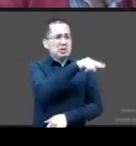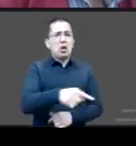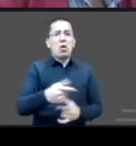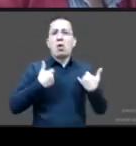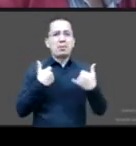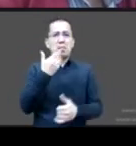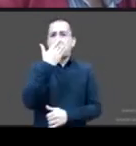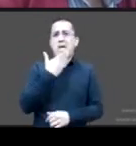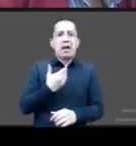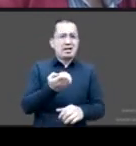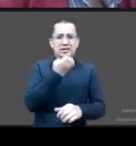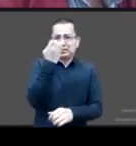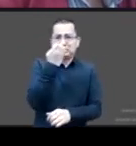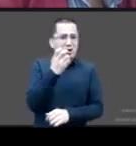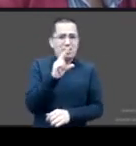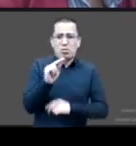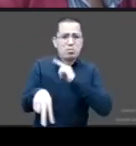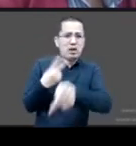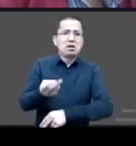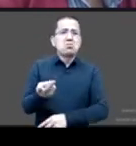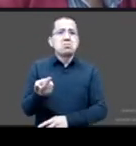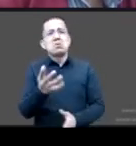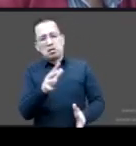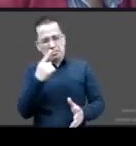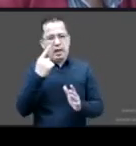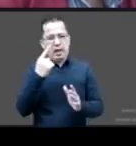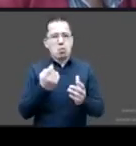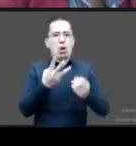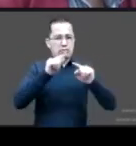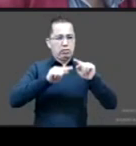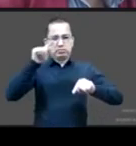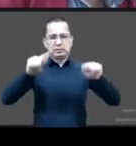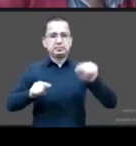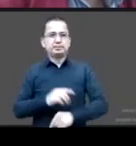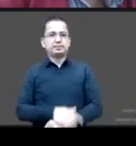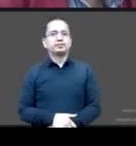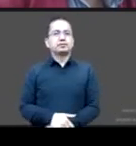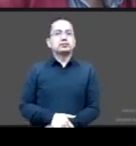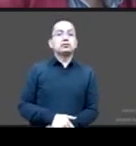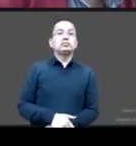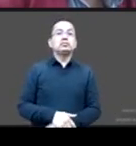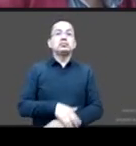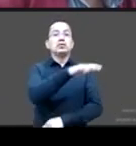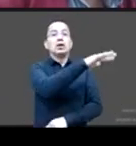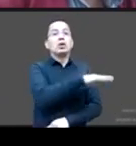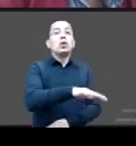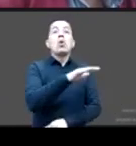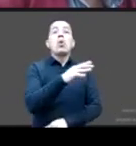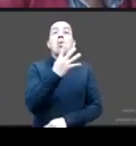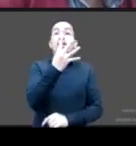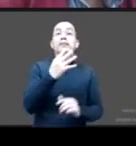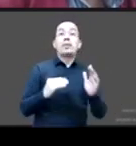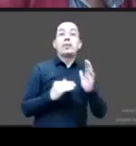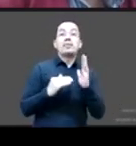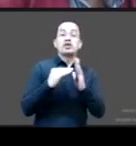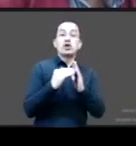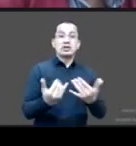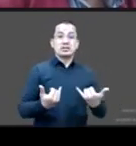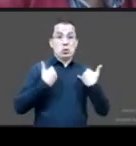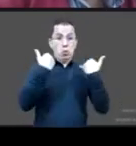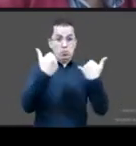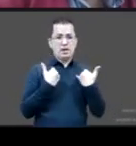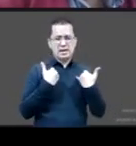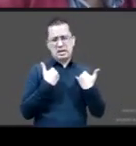datos dos o tres para compartir con ustedes uno es que tenemos cuatro millones de adolescentes entre 15 y